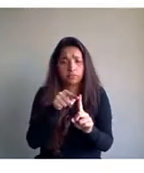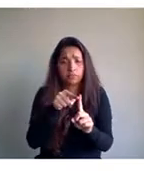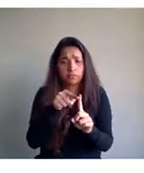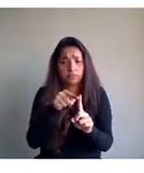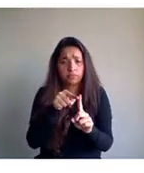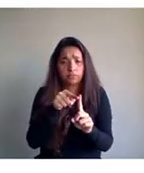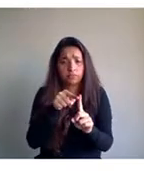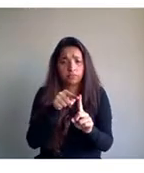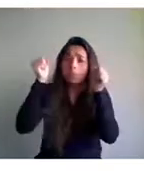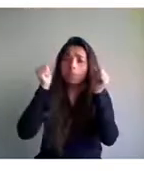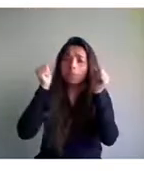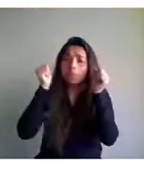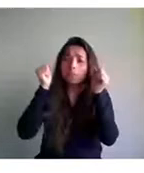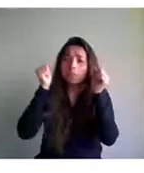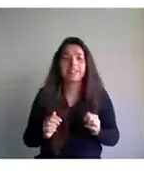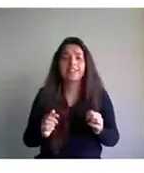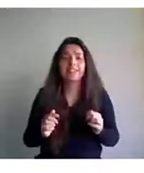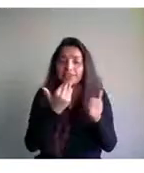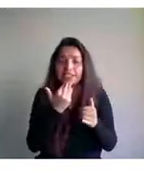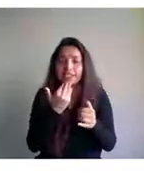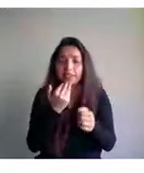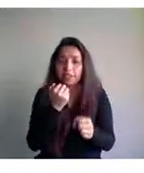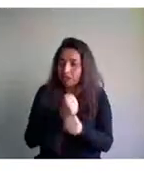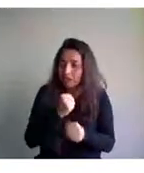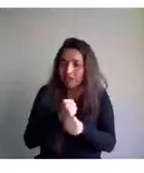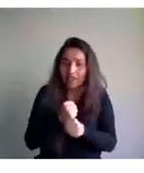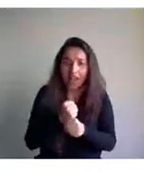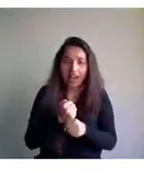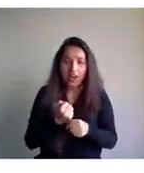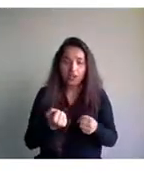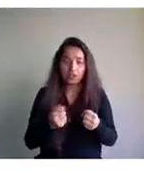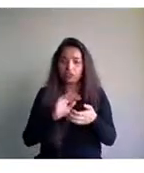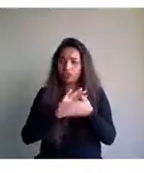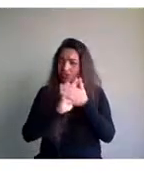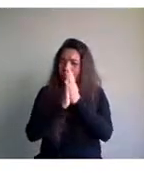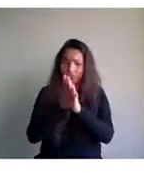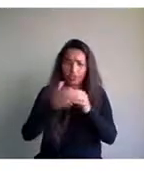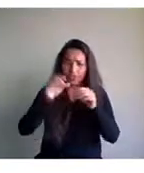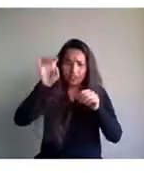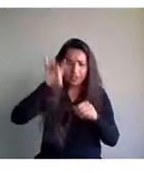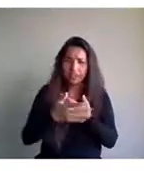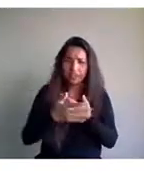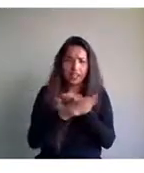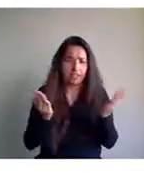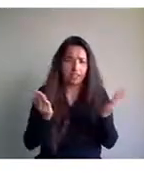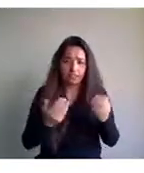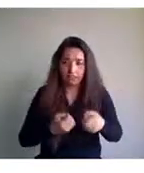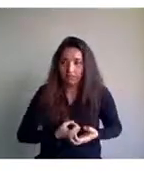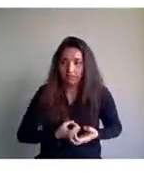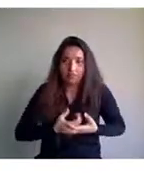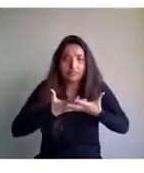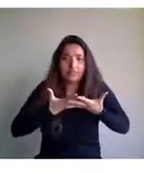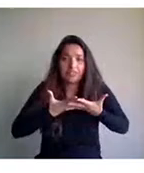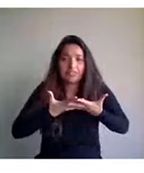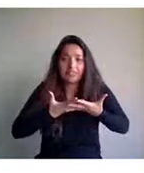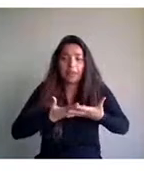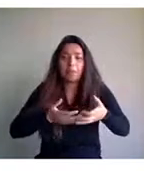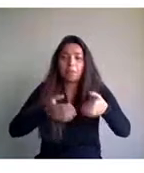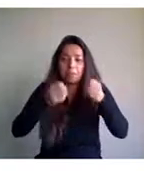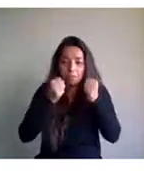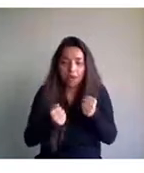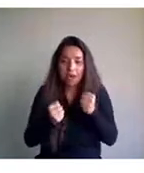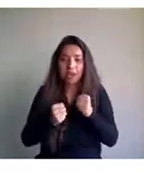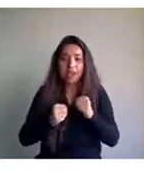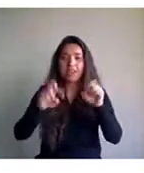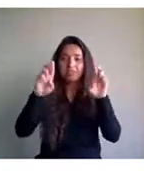labor y exploten su potencial todos sabemos que es inmenso ese potencial ordinariamente e ignorado